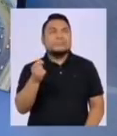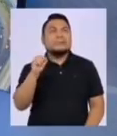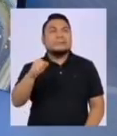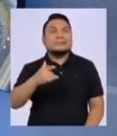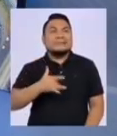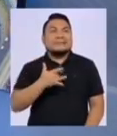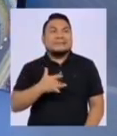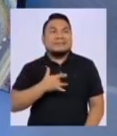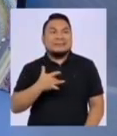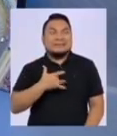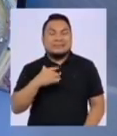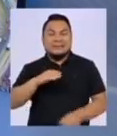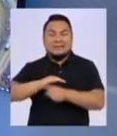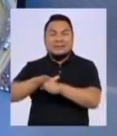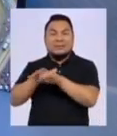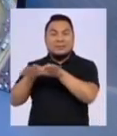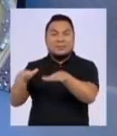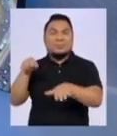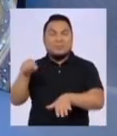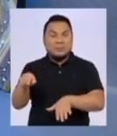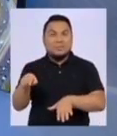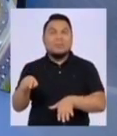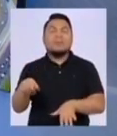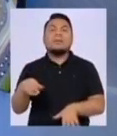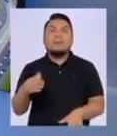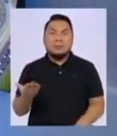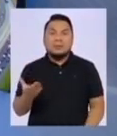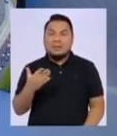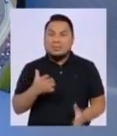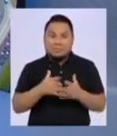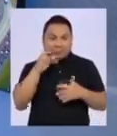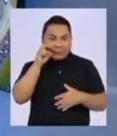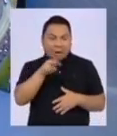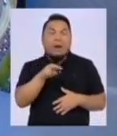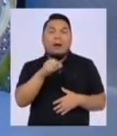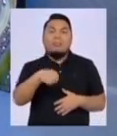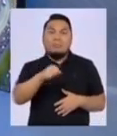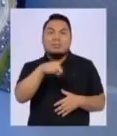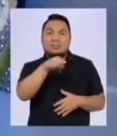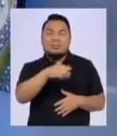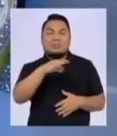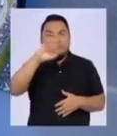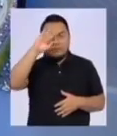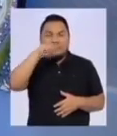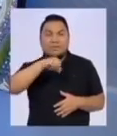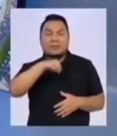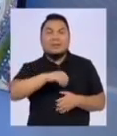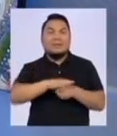los síntomas del COVID-19 son sumamente visibles, ¿verdad?